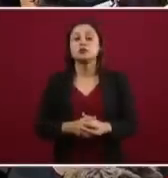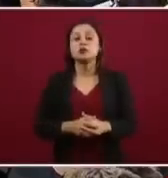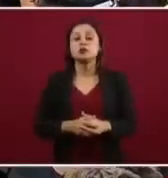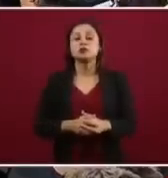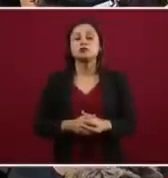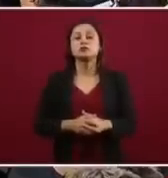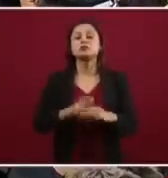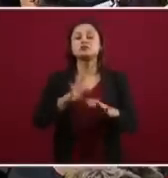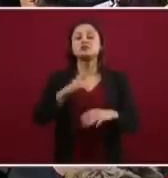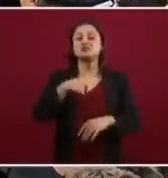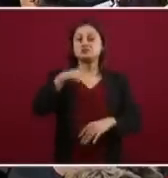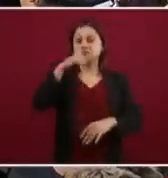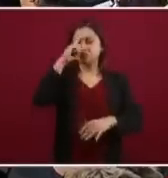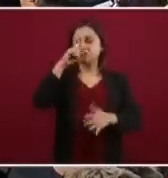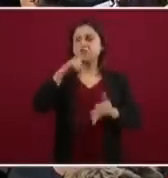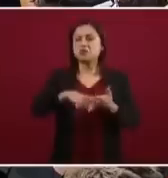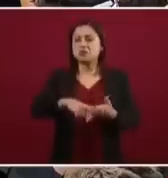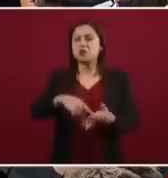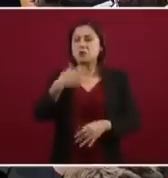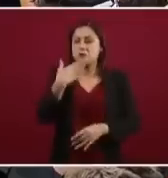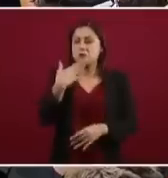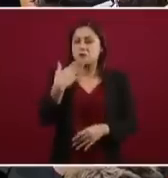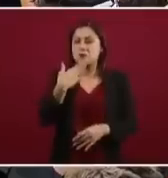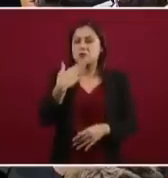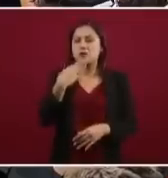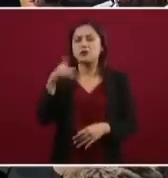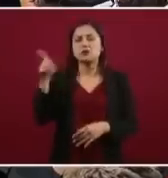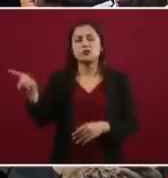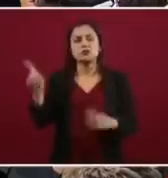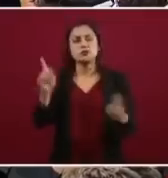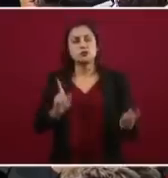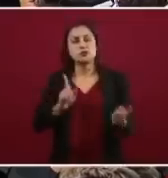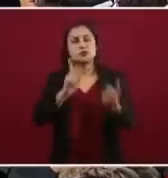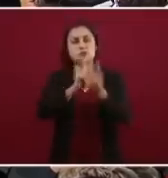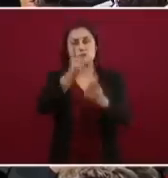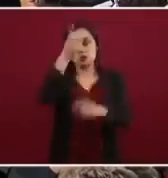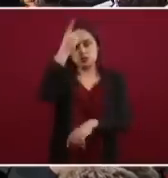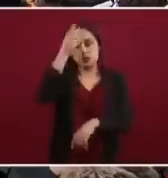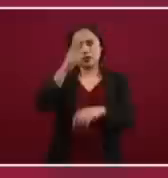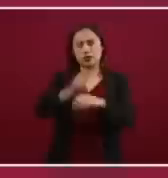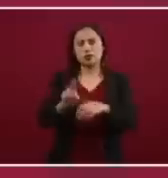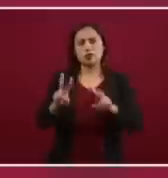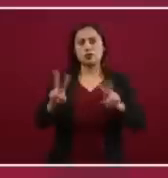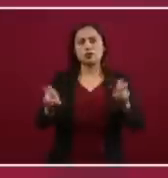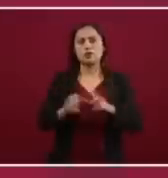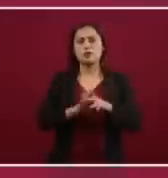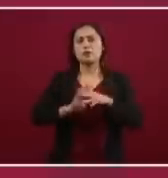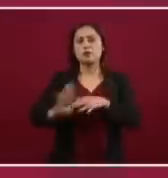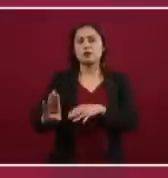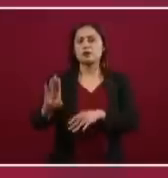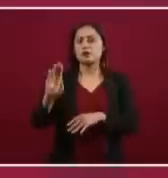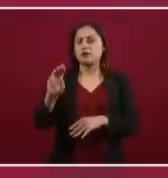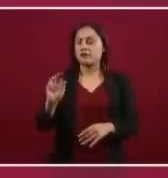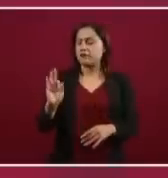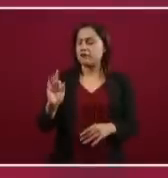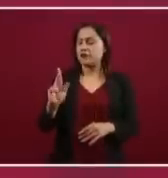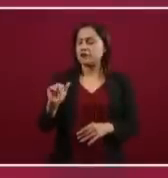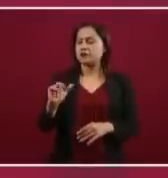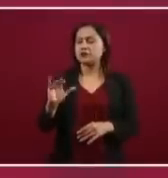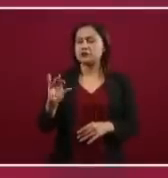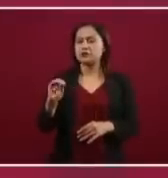te atienda el director de migración, Francisco Garduño, él personalmente,